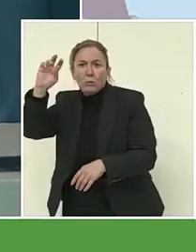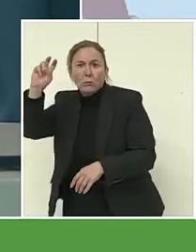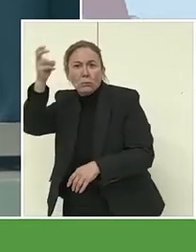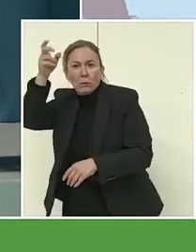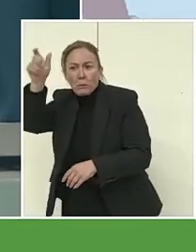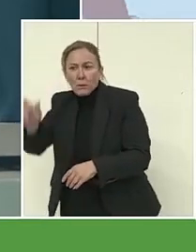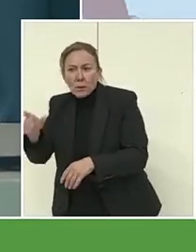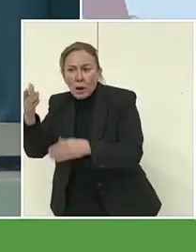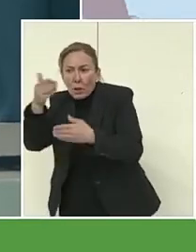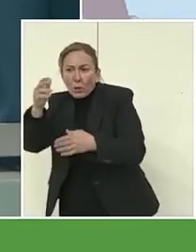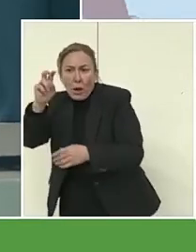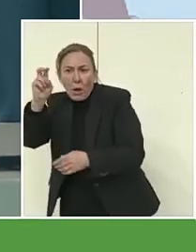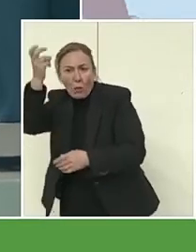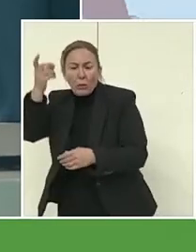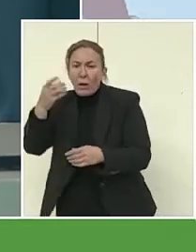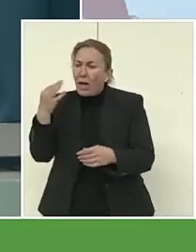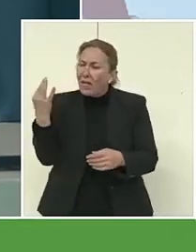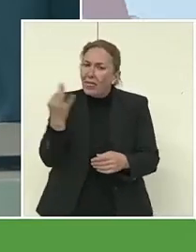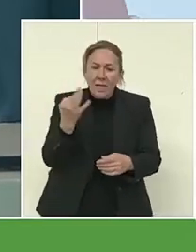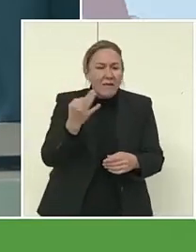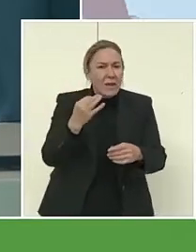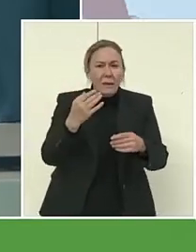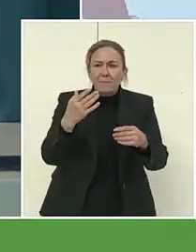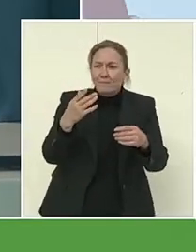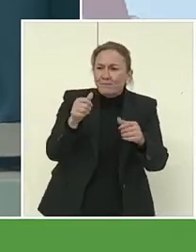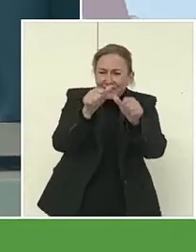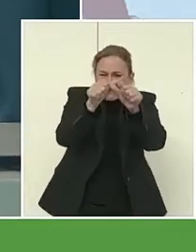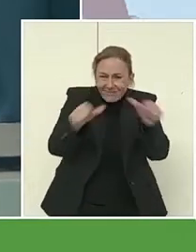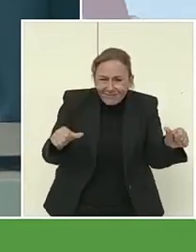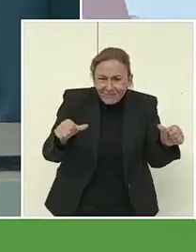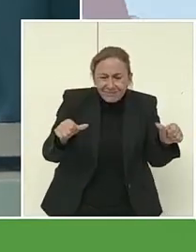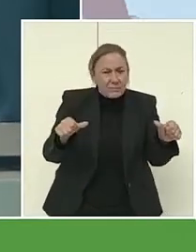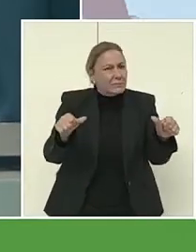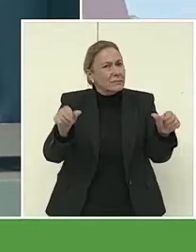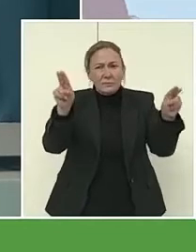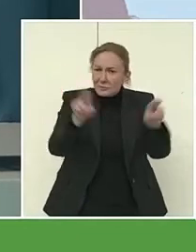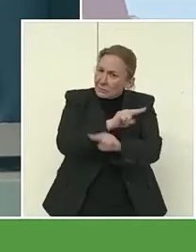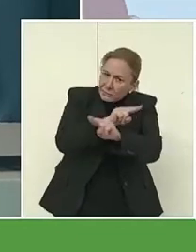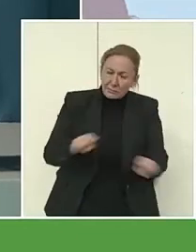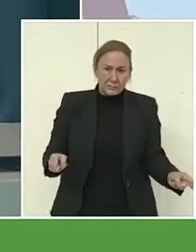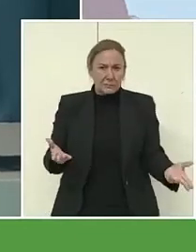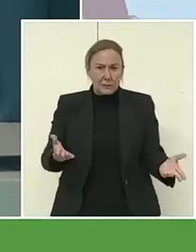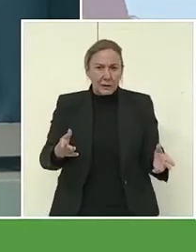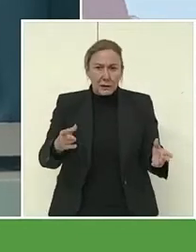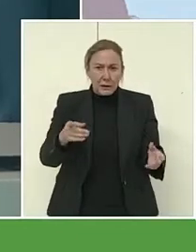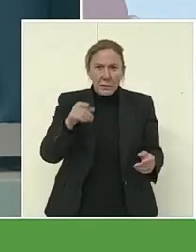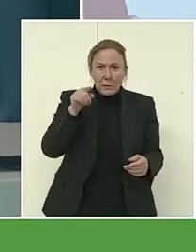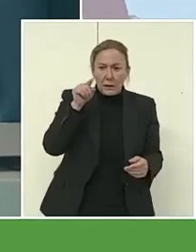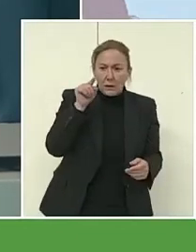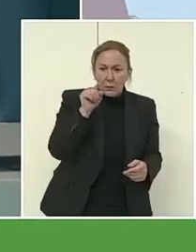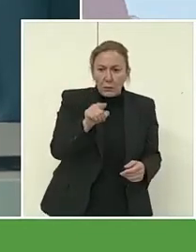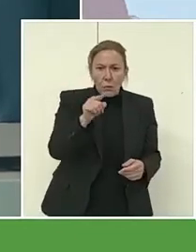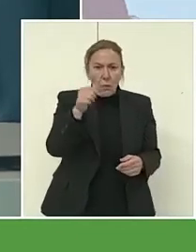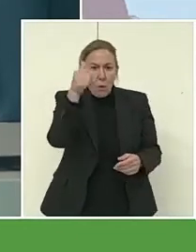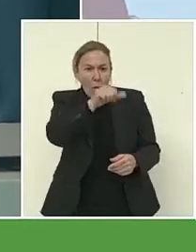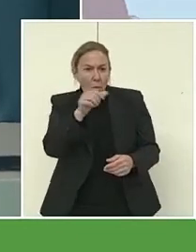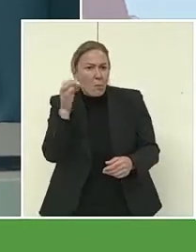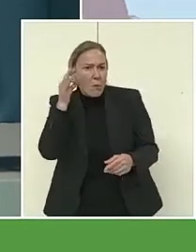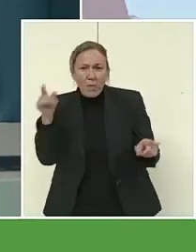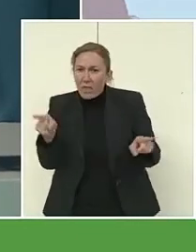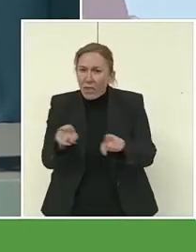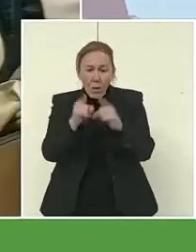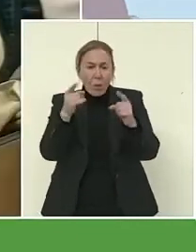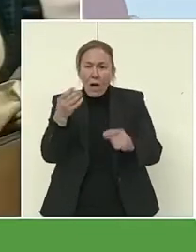¿no? También me lo he encontrado en mi propia empresa y también fue una mujer quien me hizo ese comentario. Es que tú no pareces ingeniero.